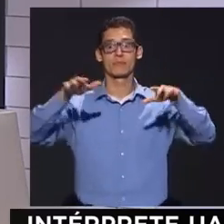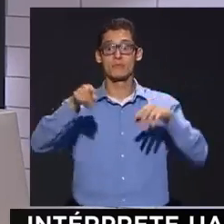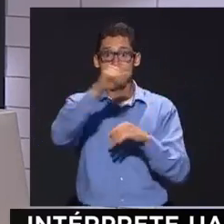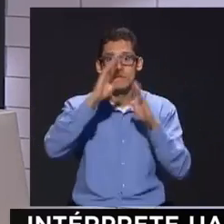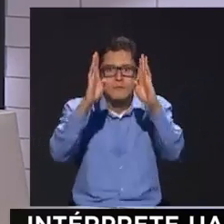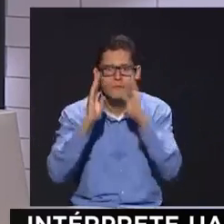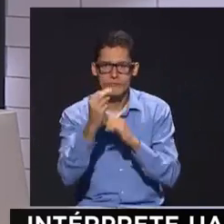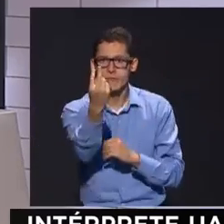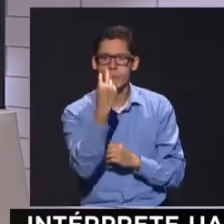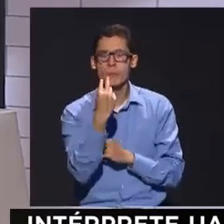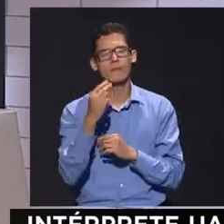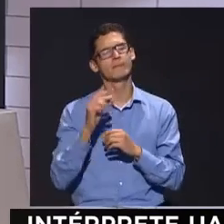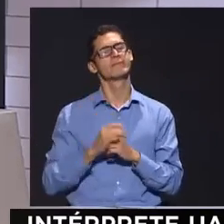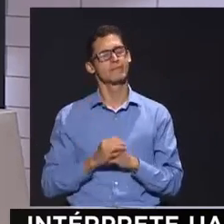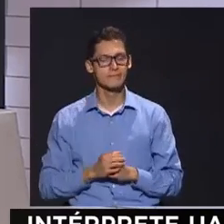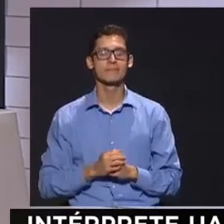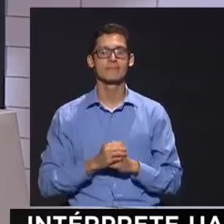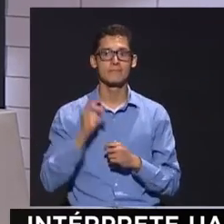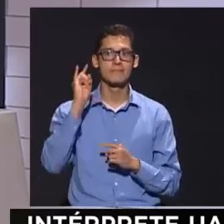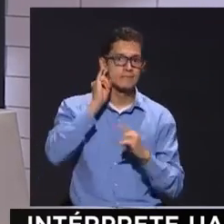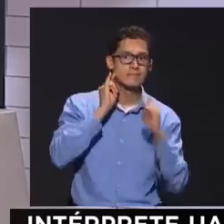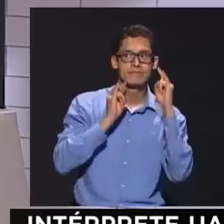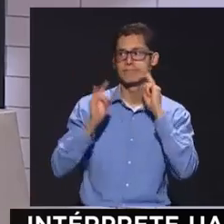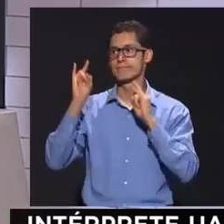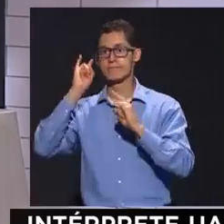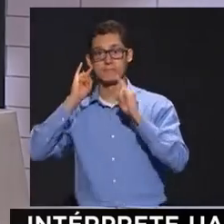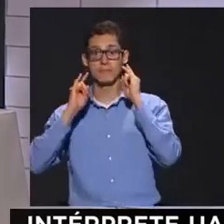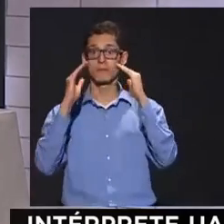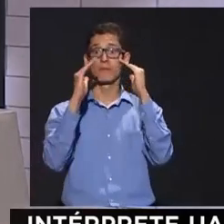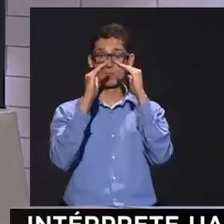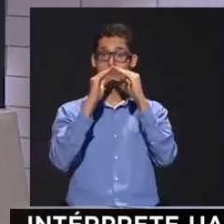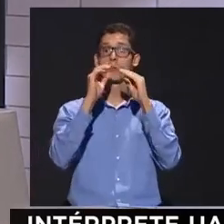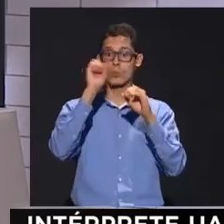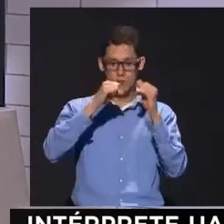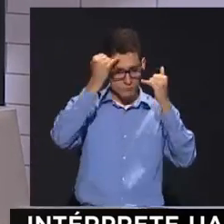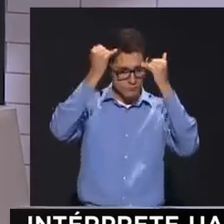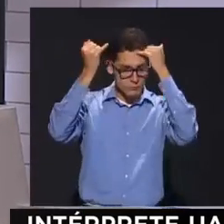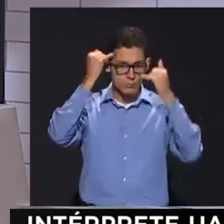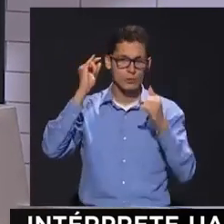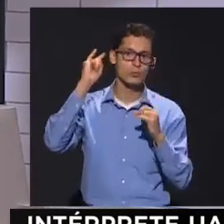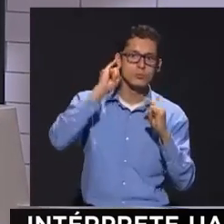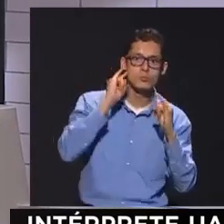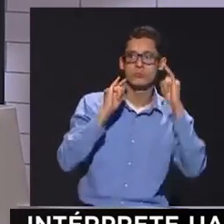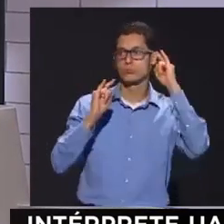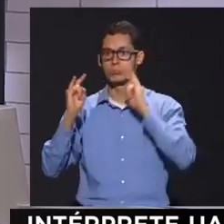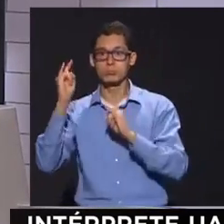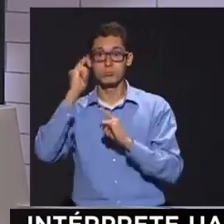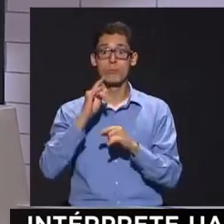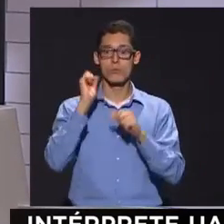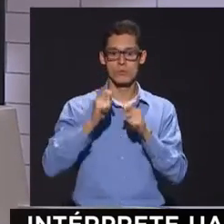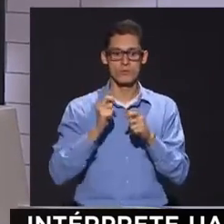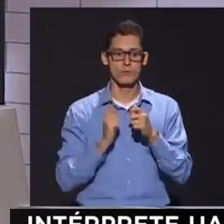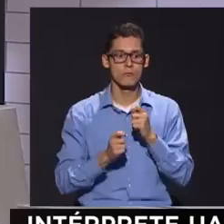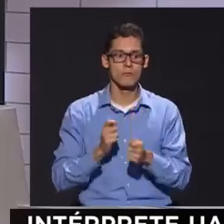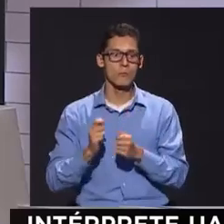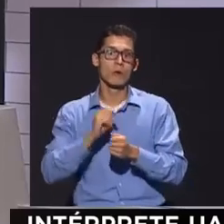que toda la posibilidad de sonido que hay en los hogares la podemos utilizar para ser creativos para hacer compositores este es un